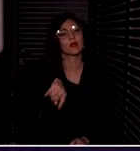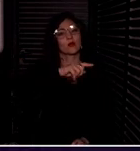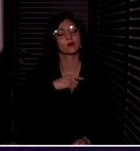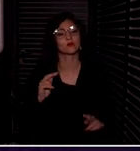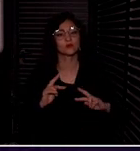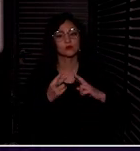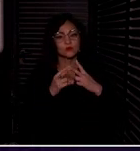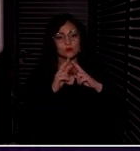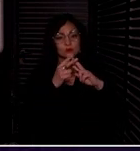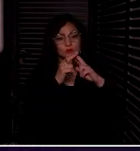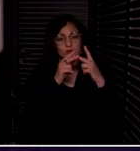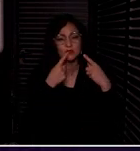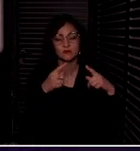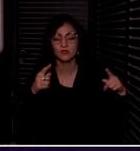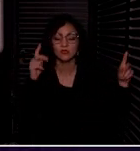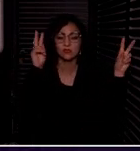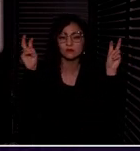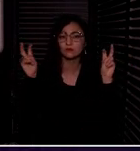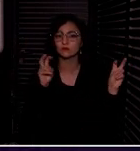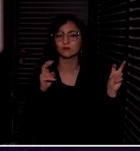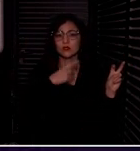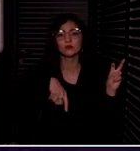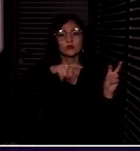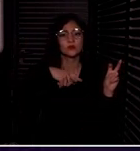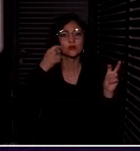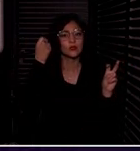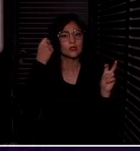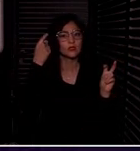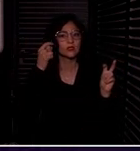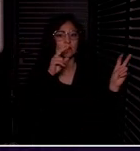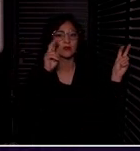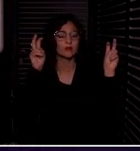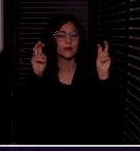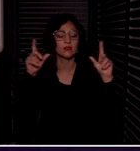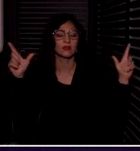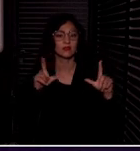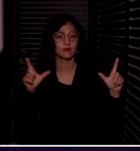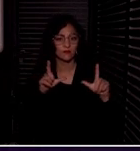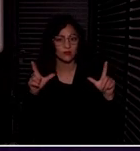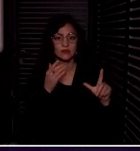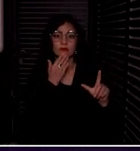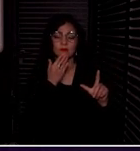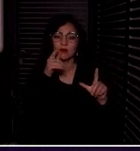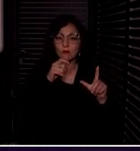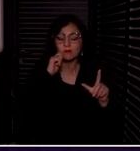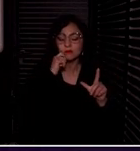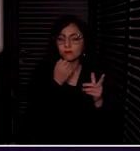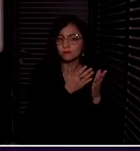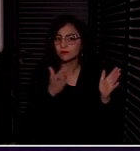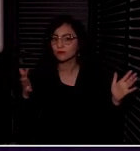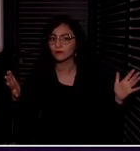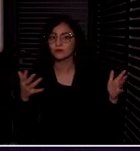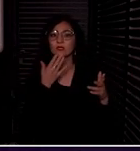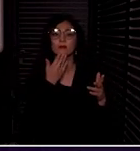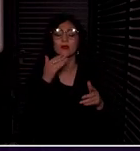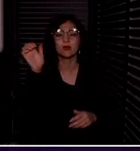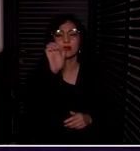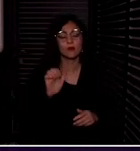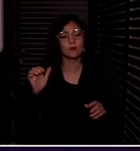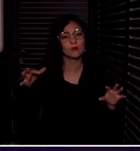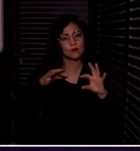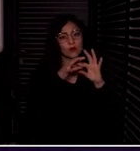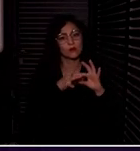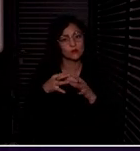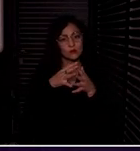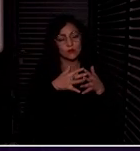deconstruir concepciones de lo que debemos entender por la televisión y en ese sentido, como ha sucedido recientemente en la Unión Europea, cuando hablamos de regulación